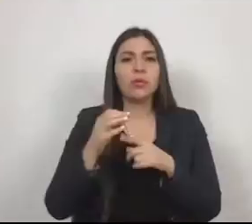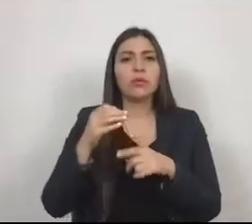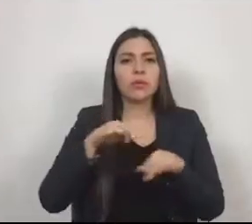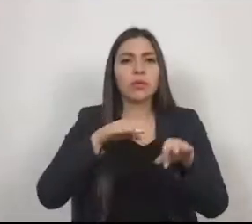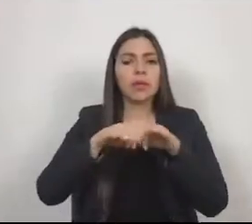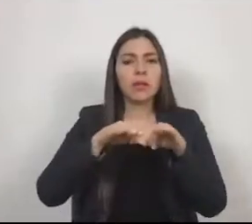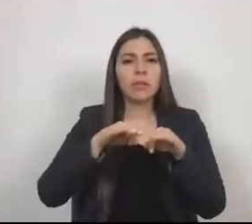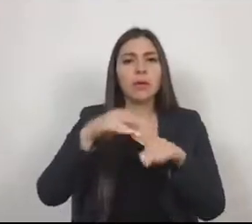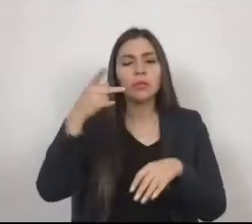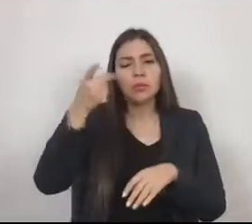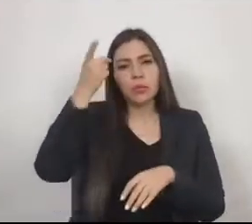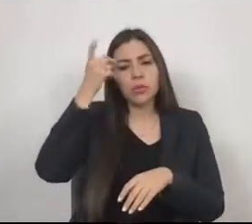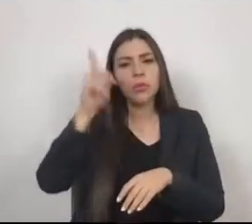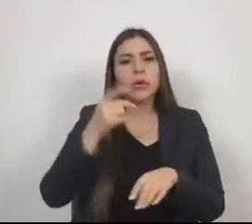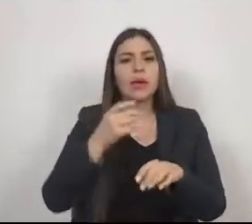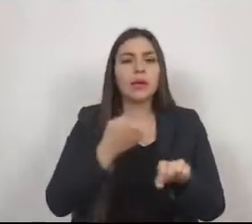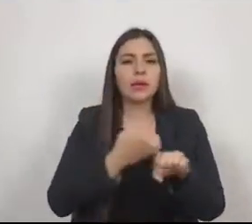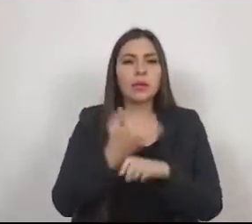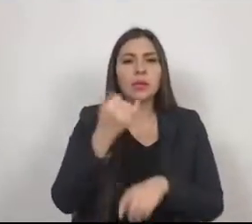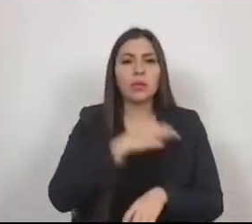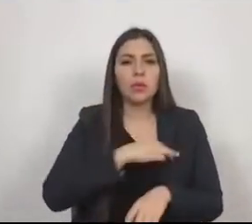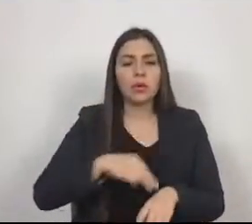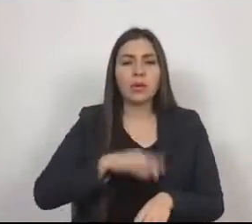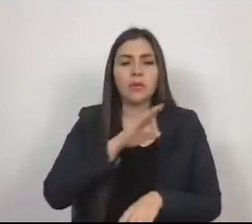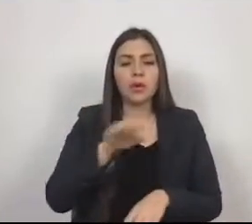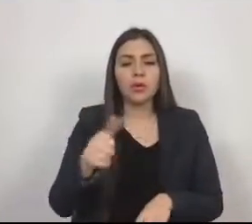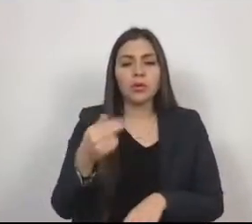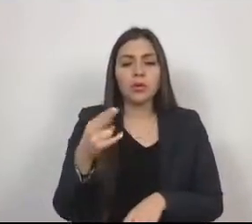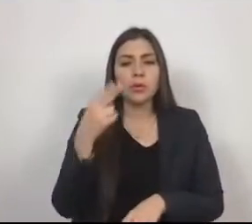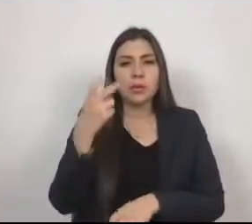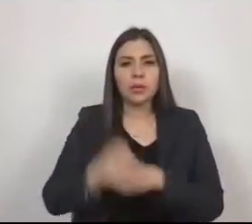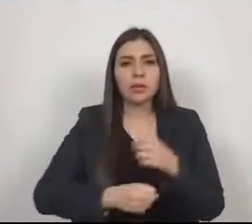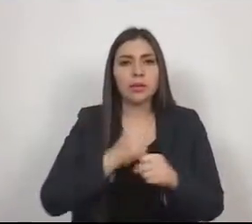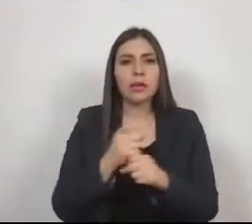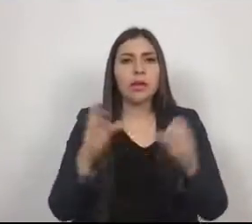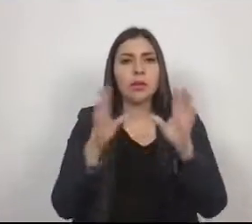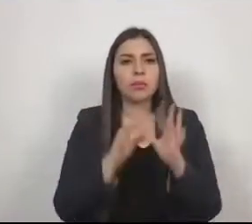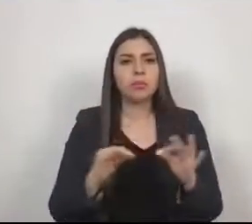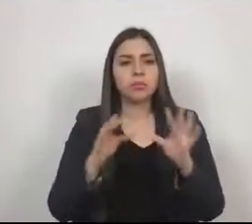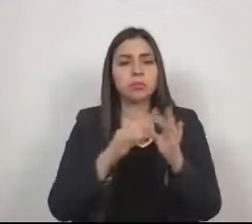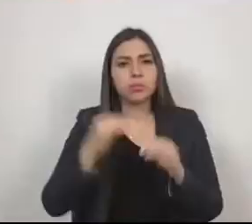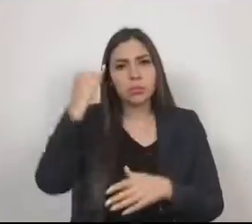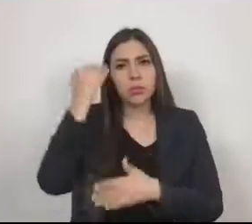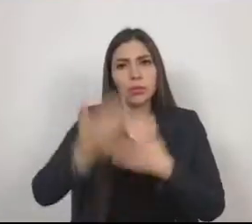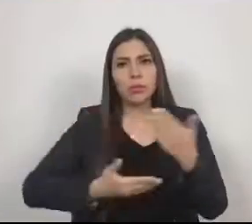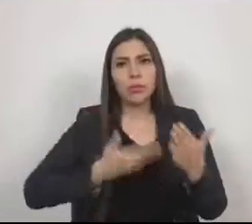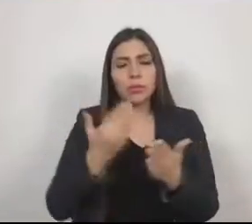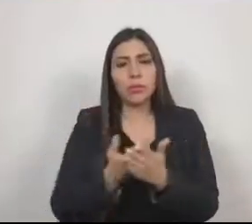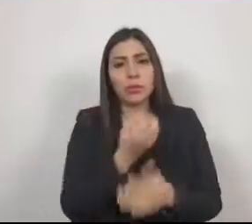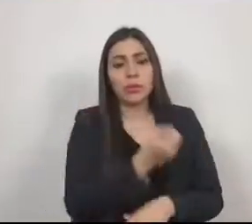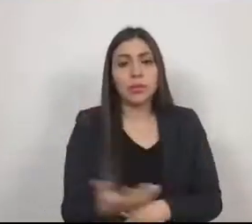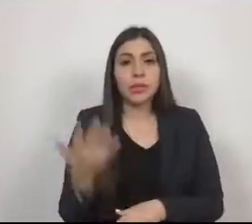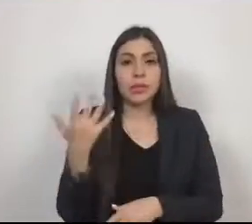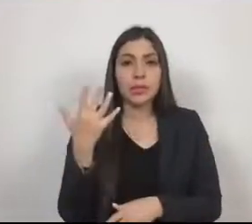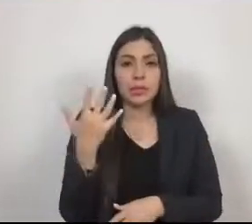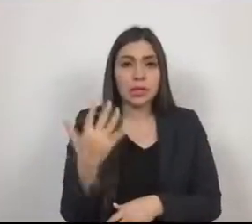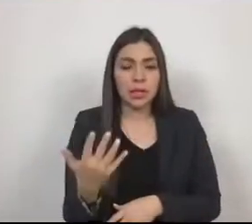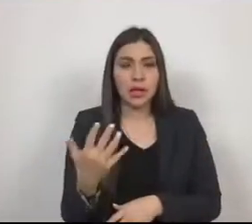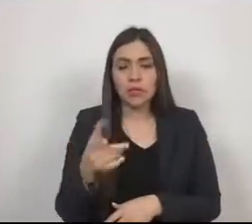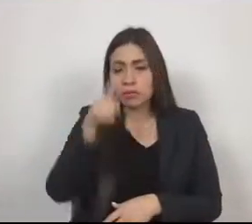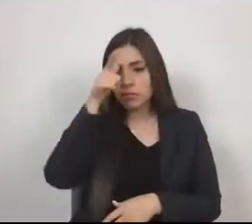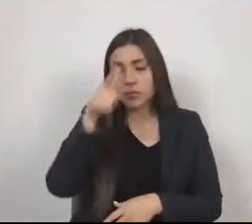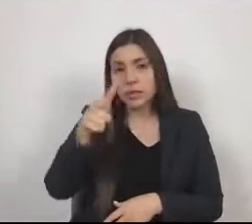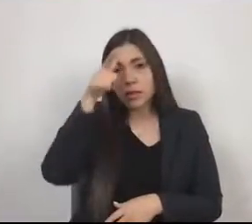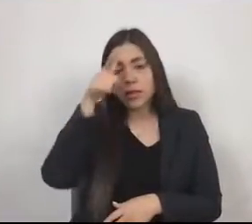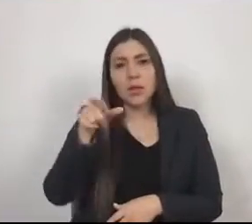Municipal de fecha 11 de noviembre del presente año, se expusieron las 5 iniciativas con proyecto de decreto, encontrando que los